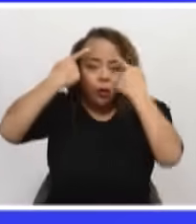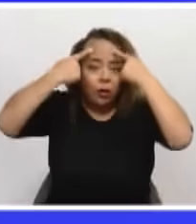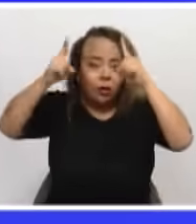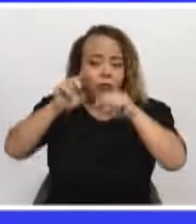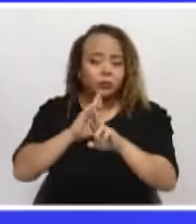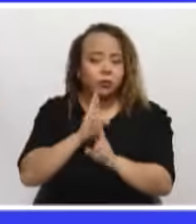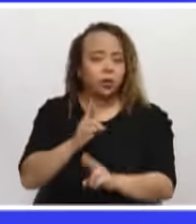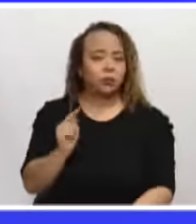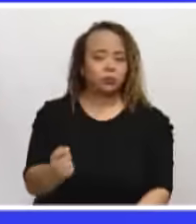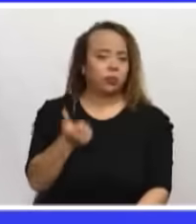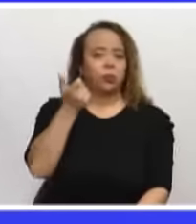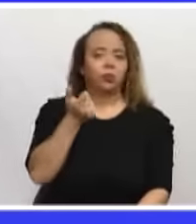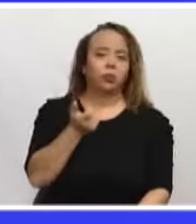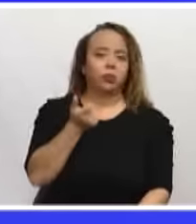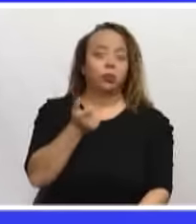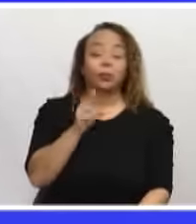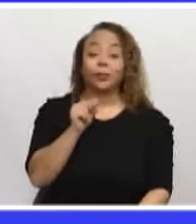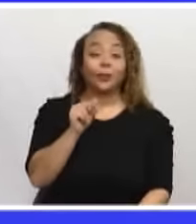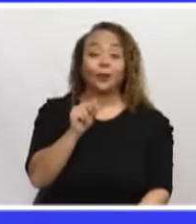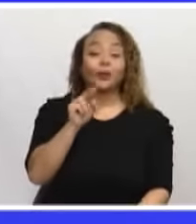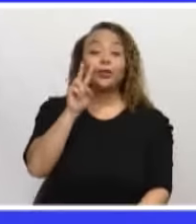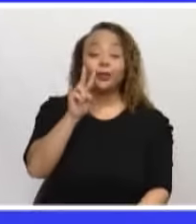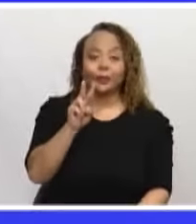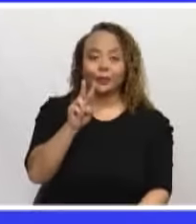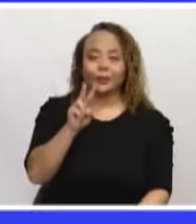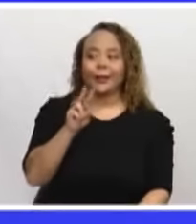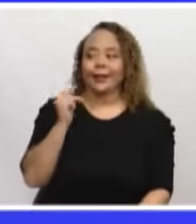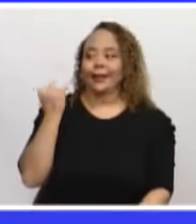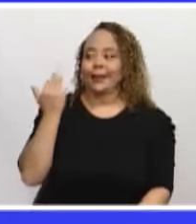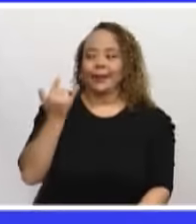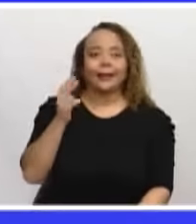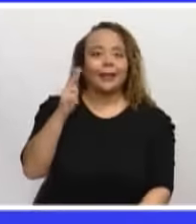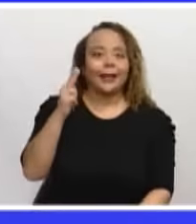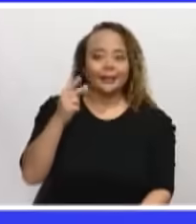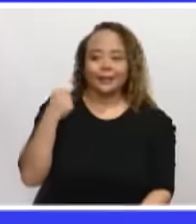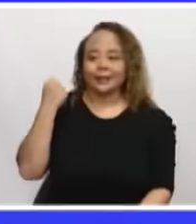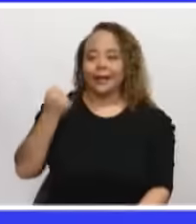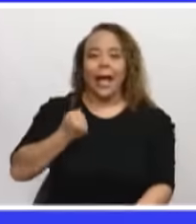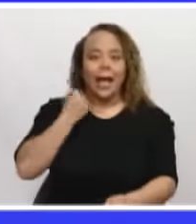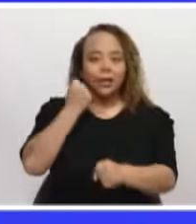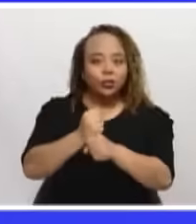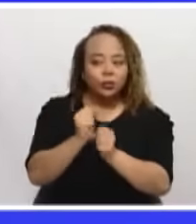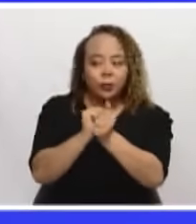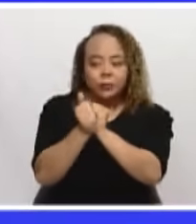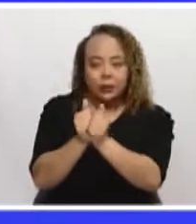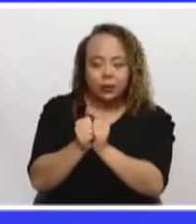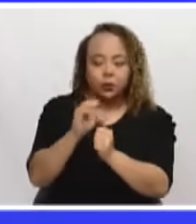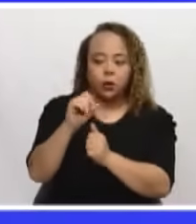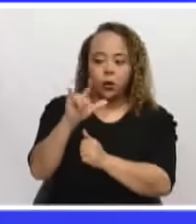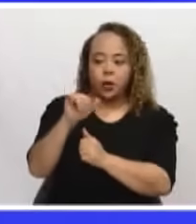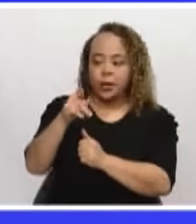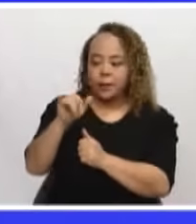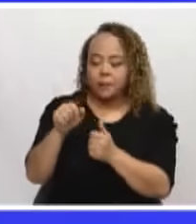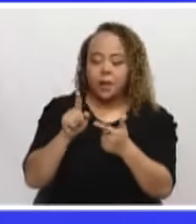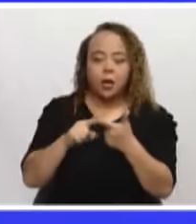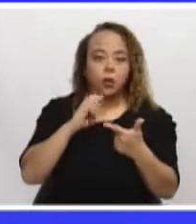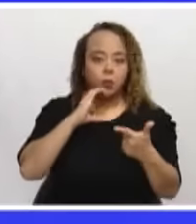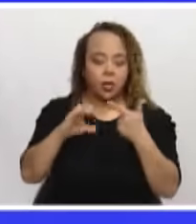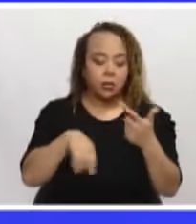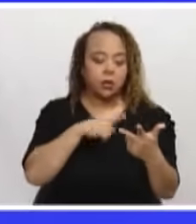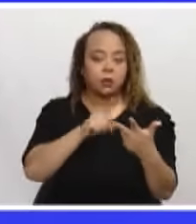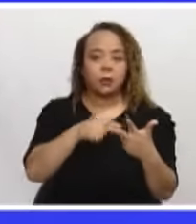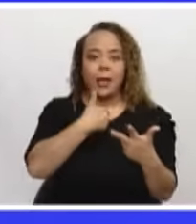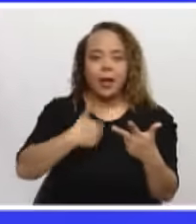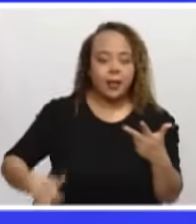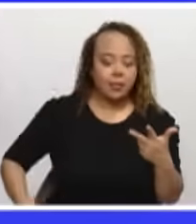resultados aislados viene de dos o tres años compitiendo a nivel internacional con Olimpia con comunicaciones con